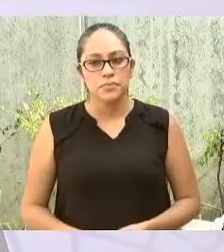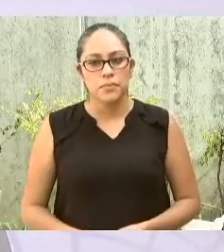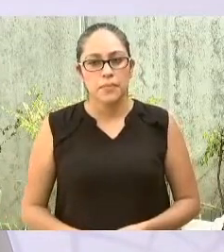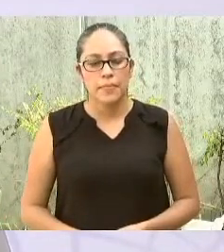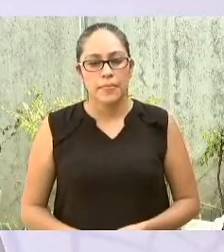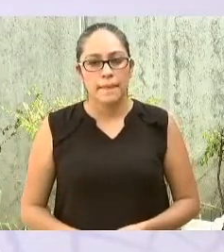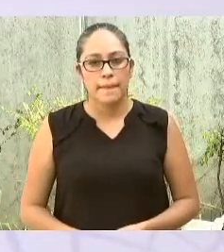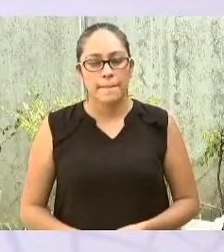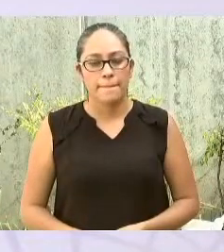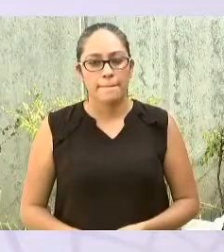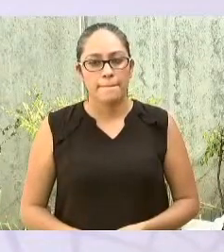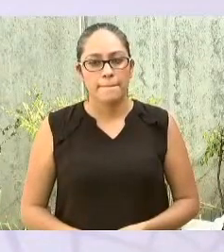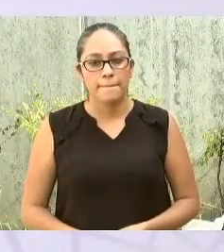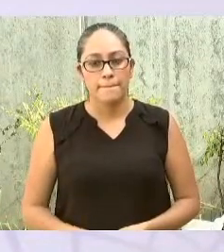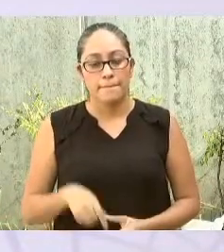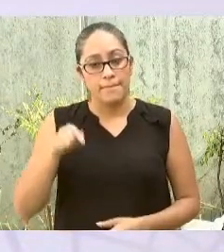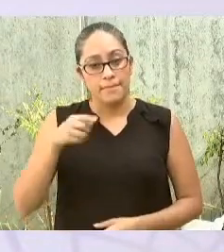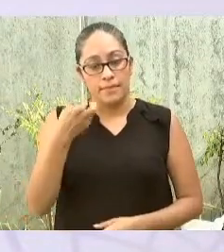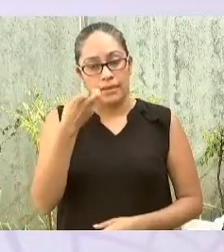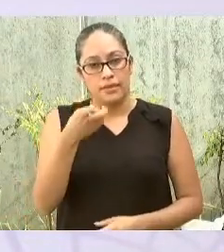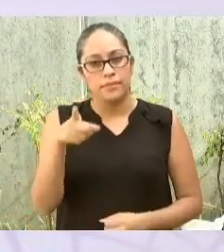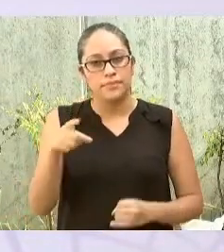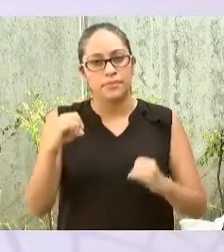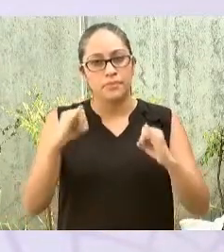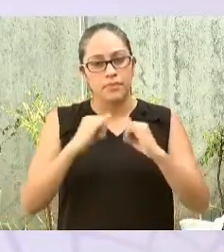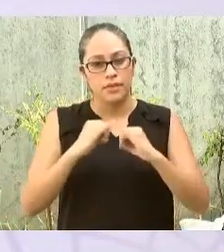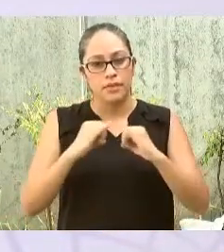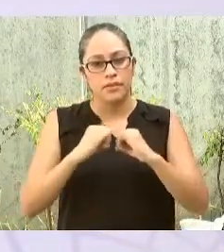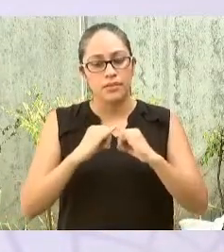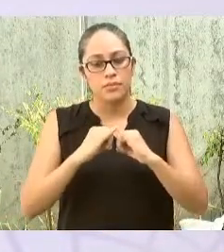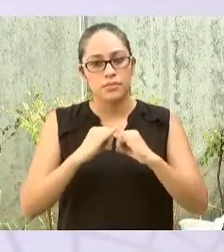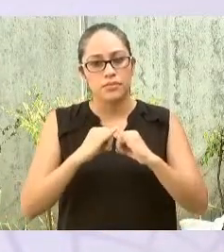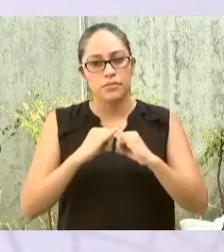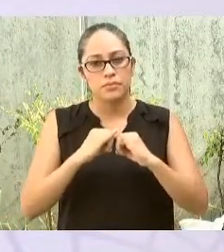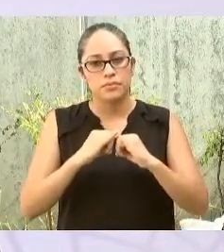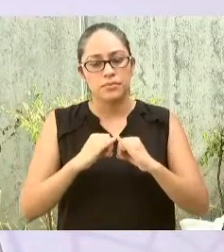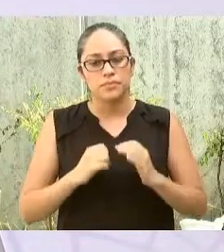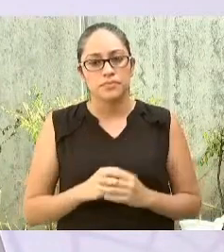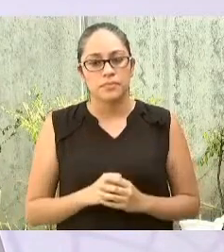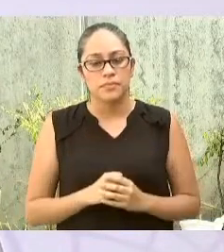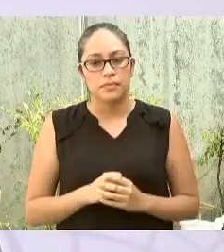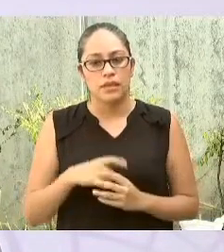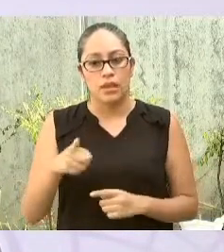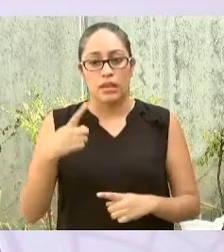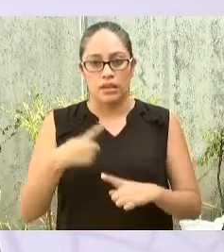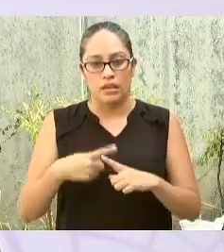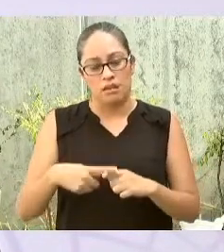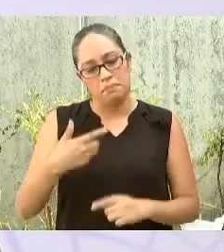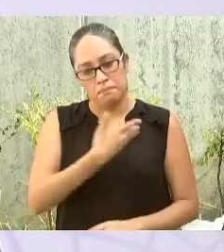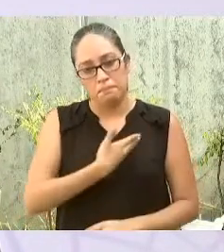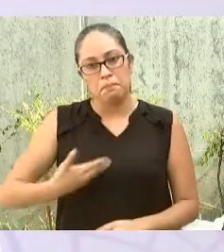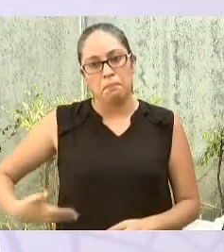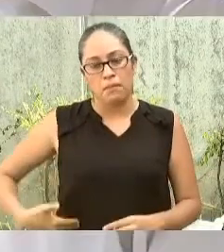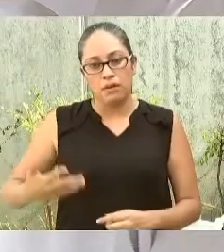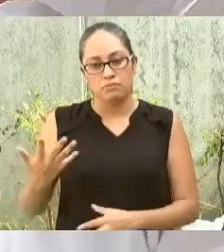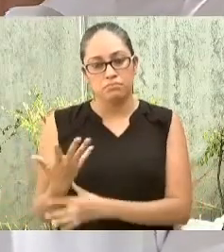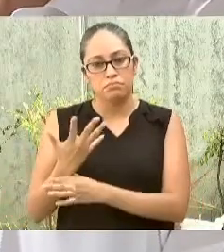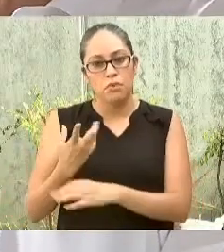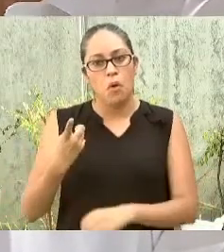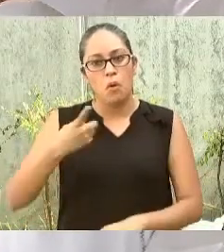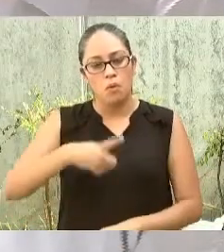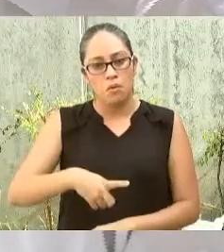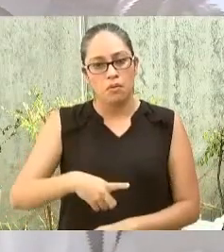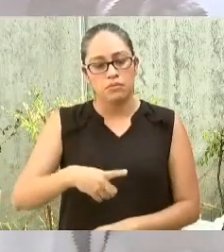era una dependencia del Ejecutivo, no